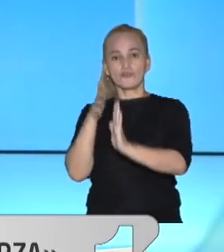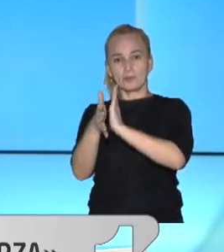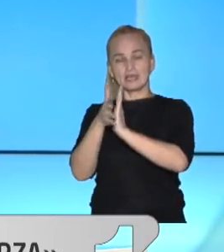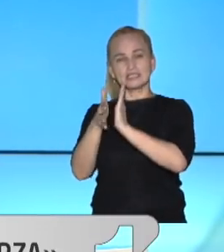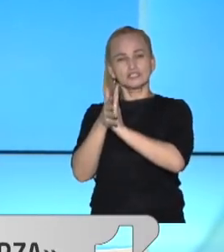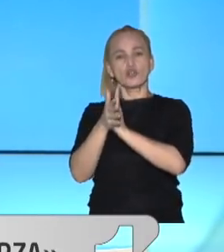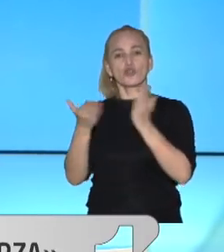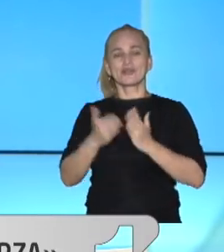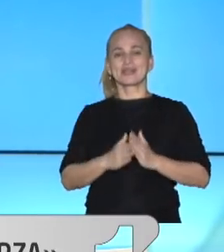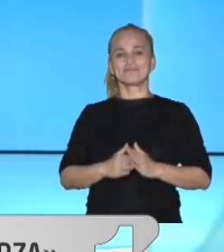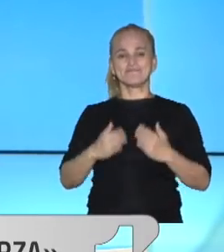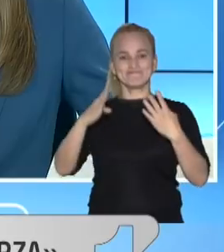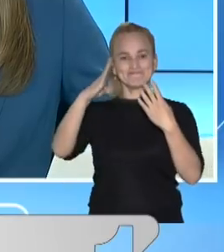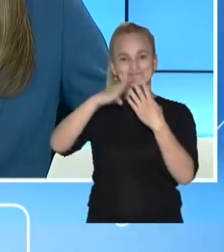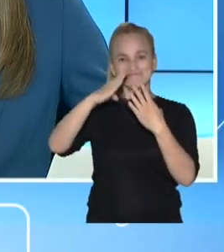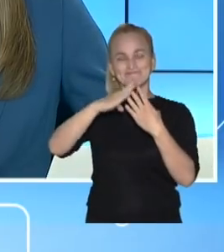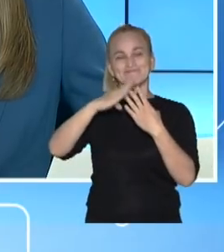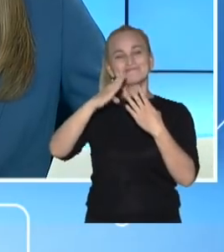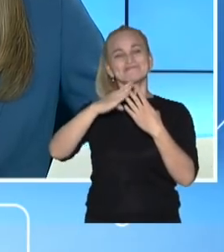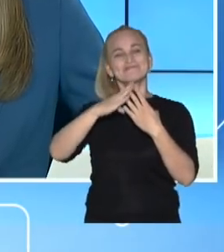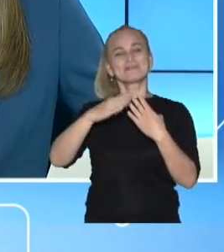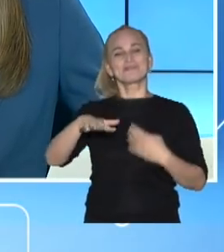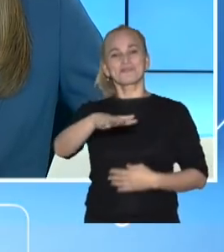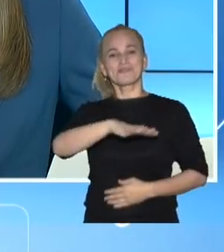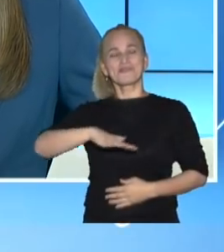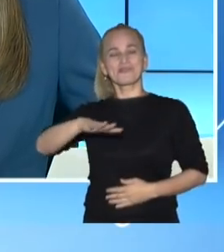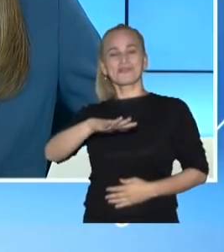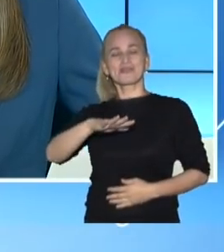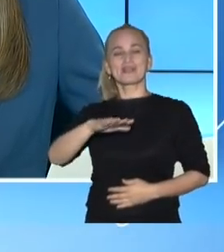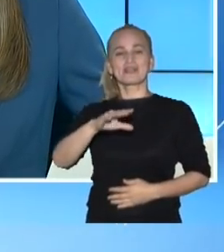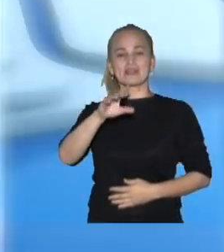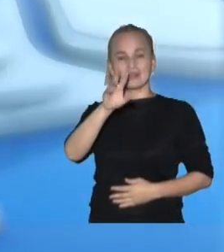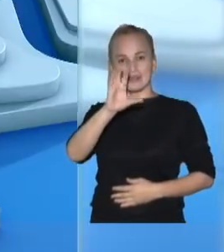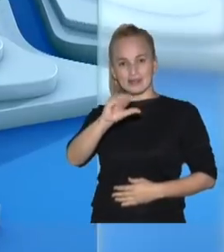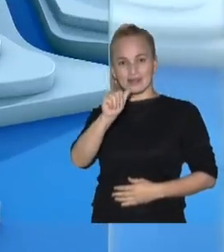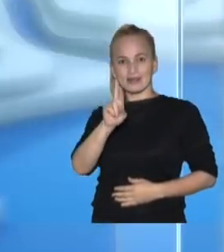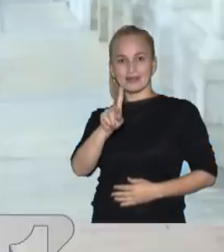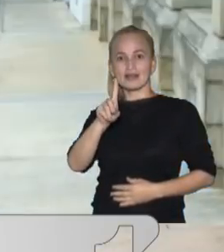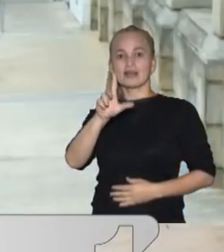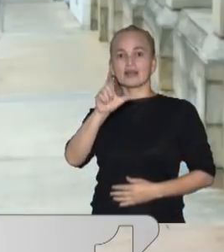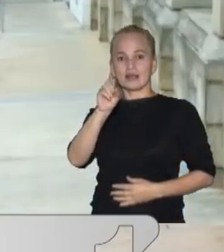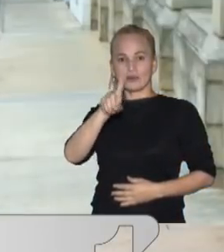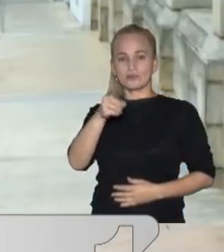presenta desde la Casa de Nariño el periodista Carlos Ruiz. Carlos, muy buenas tardes.